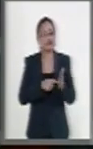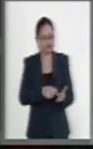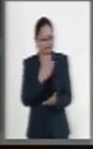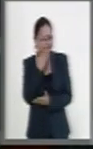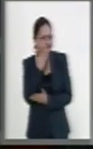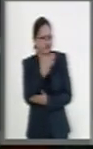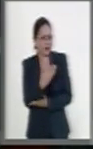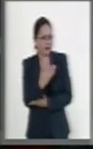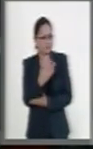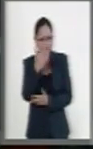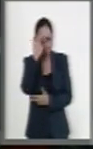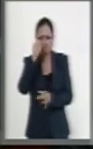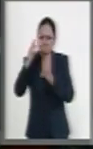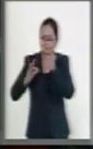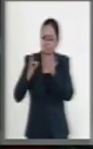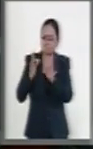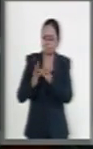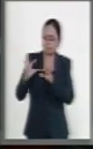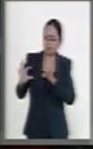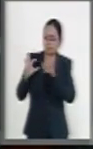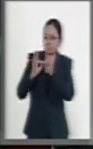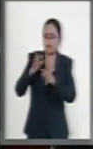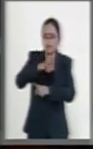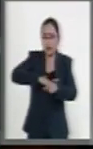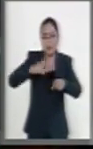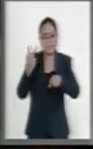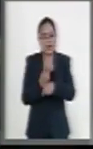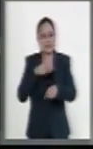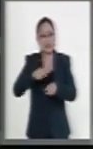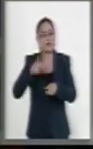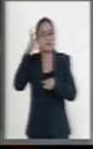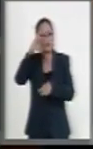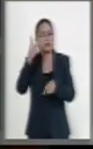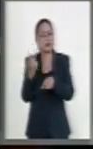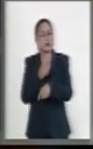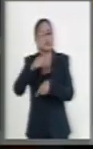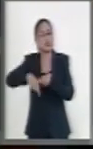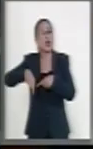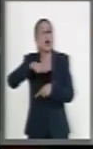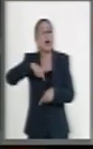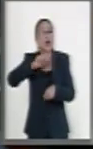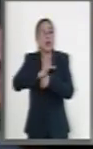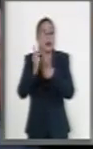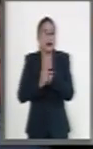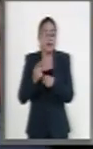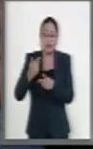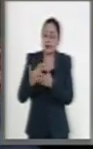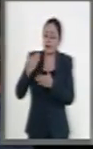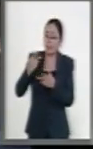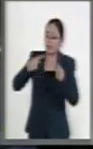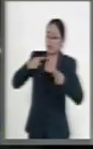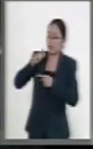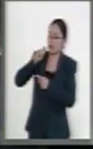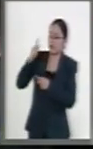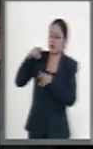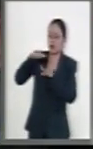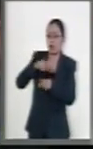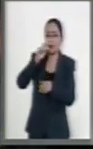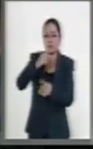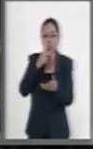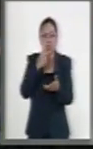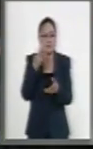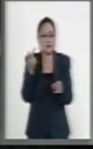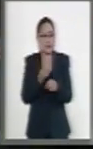razonables, se ajustan a la realidad y al pronóstico económico de los analistas y de la realidad